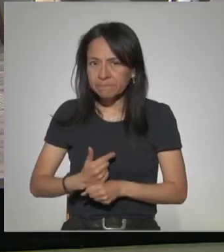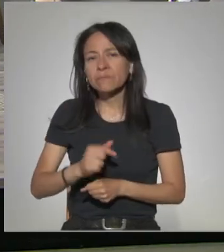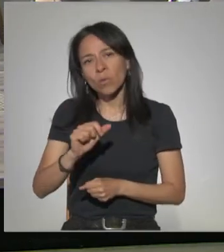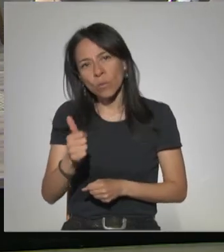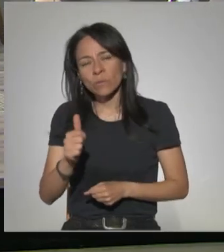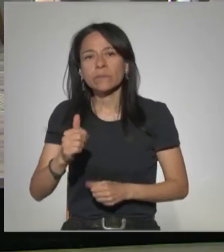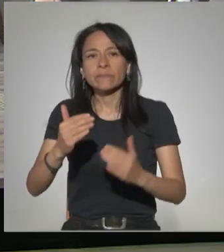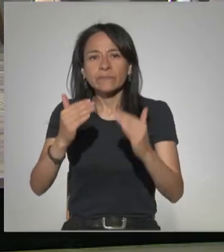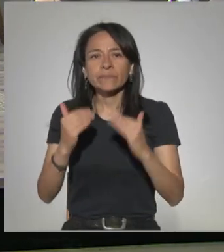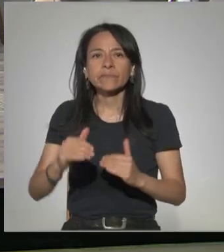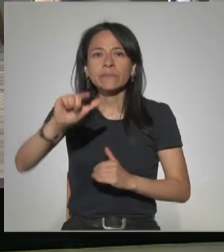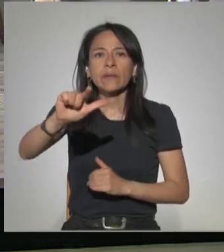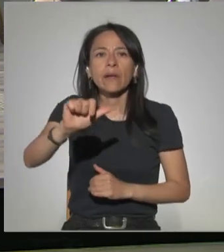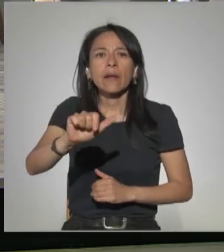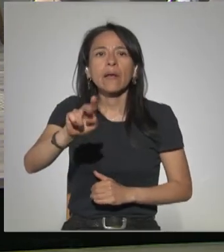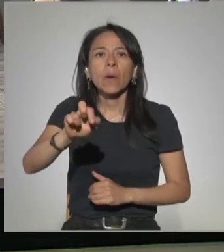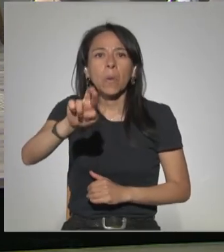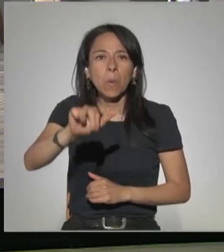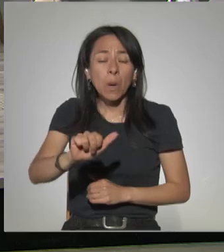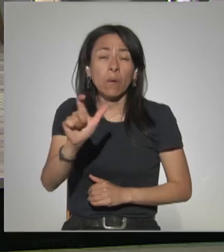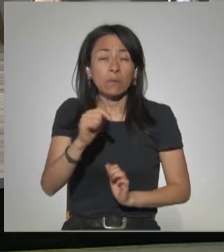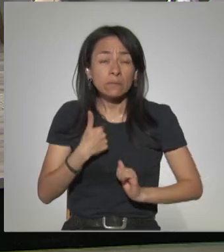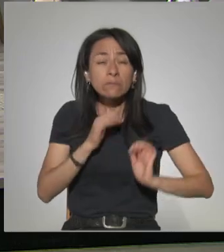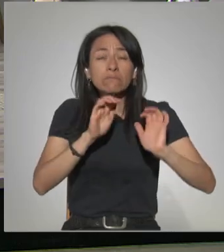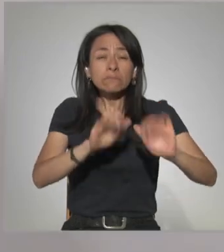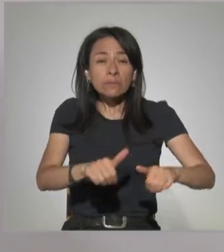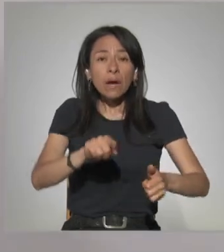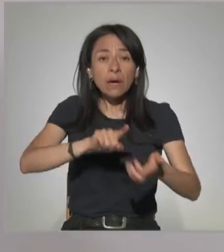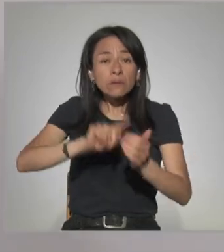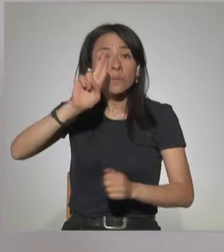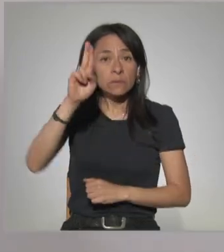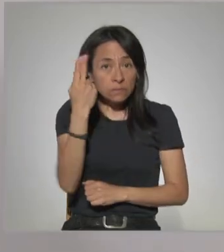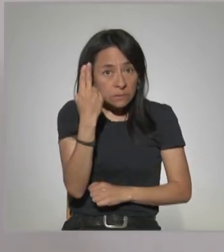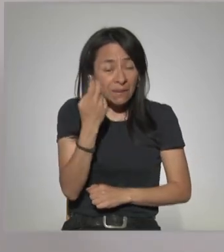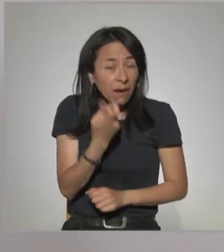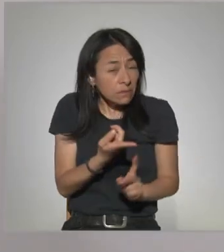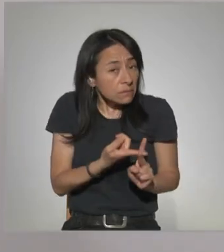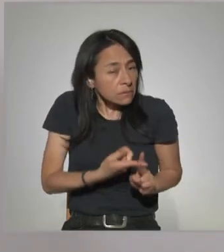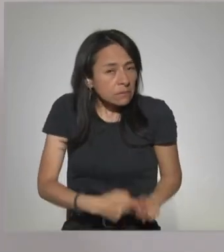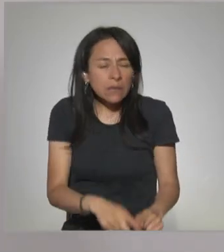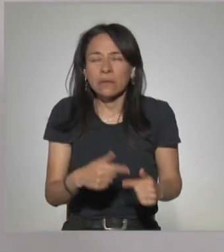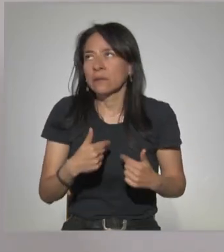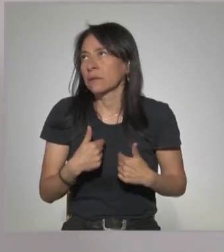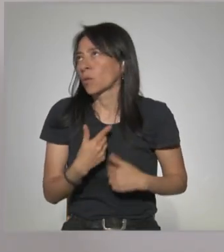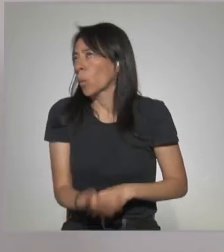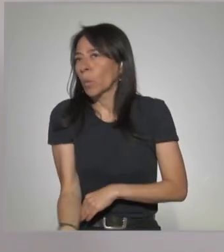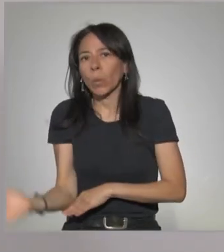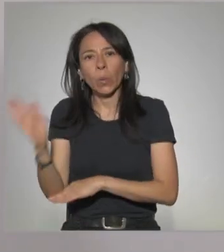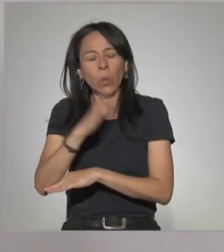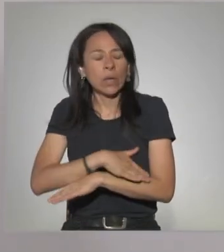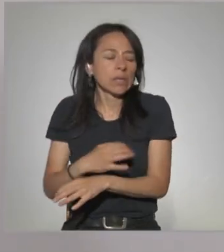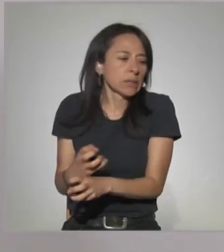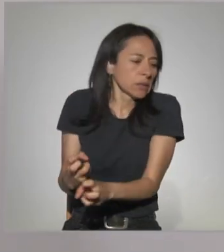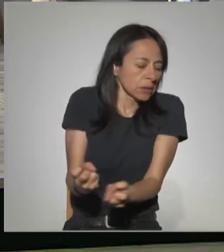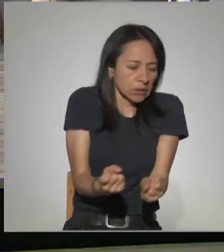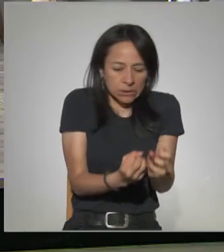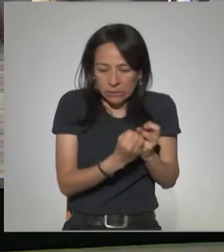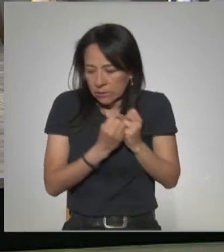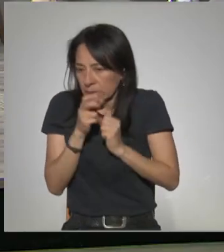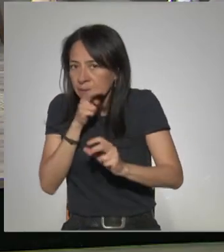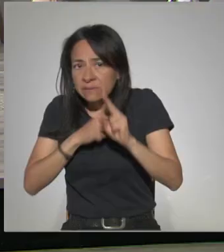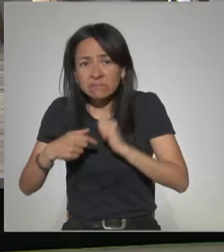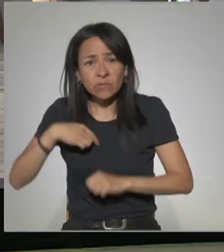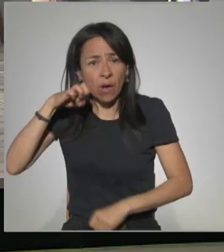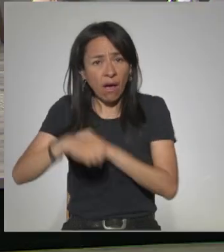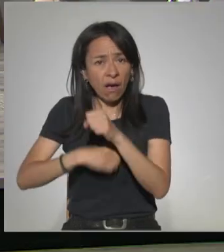desde que empecé la universidad vivo completamente estresada. Tengo 22 años, yo no sabía que